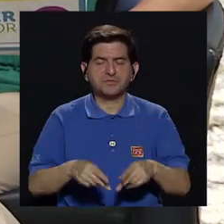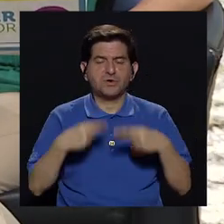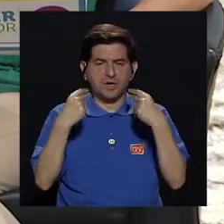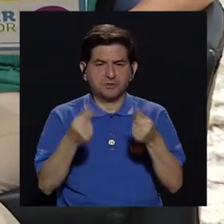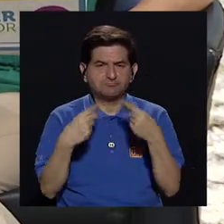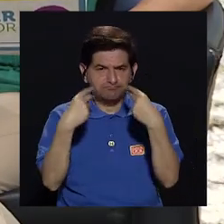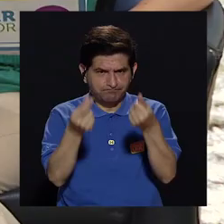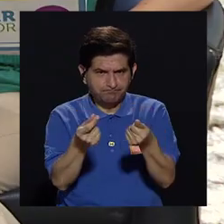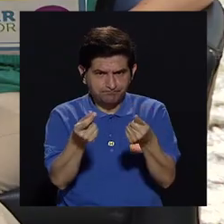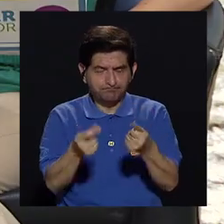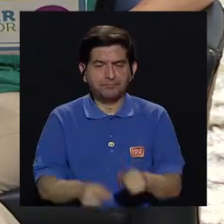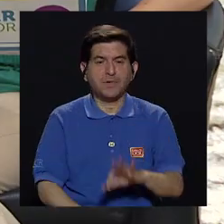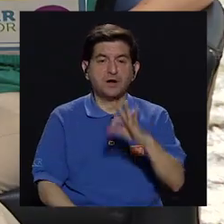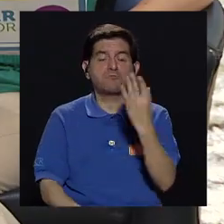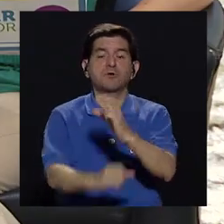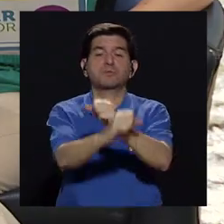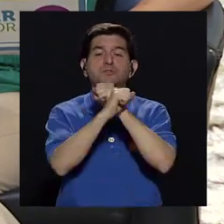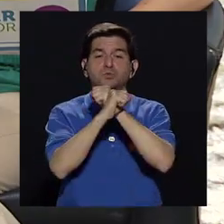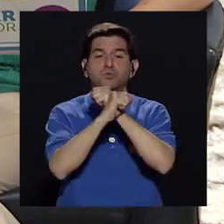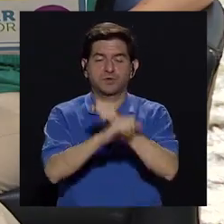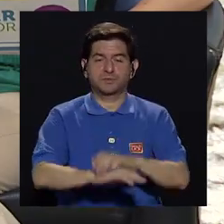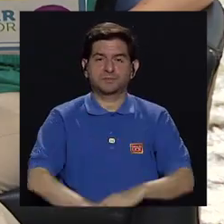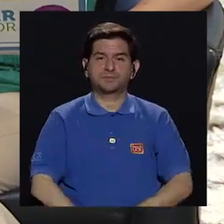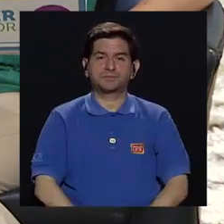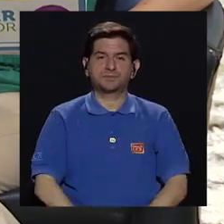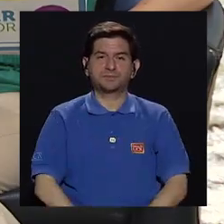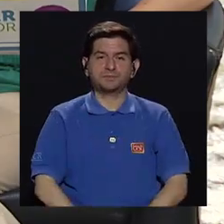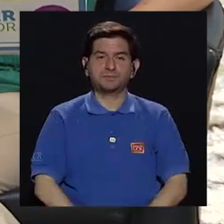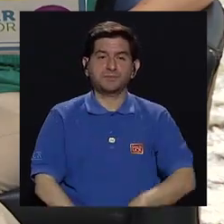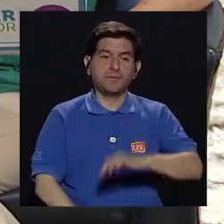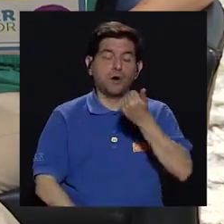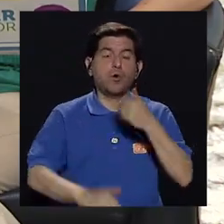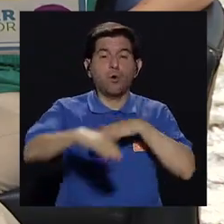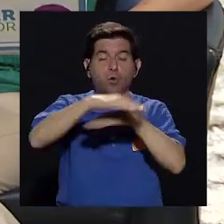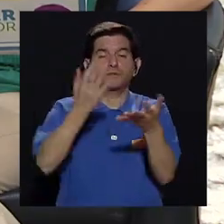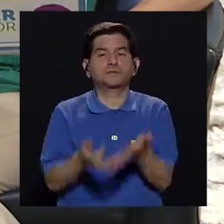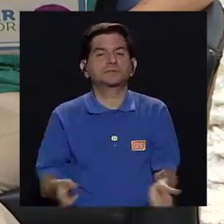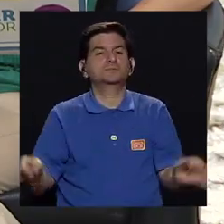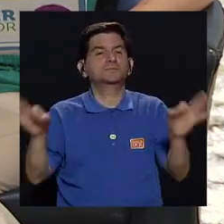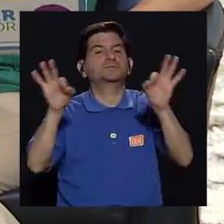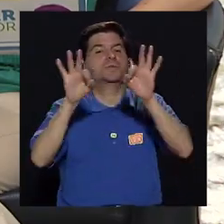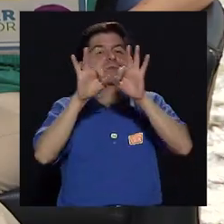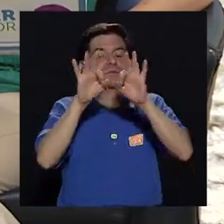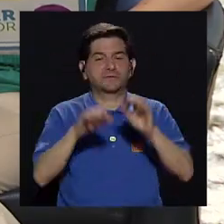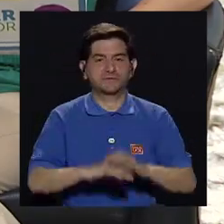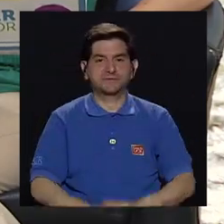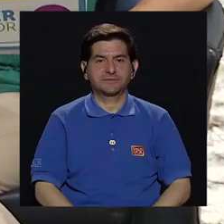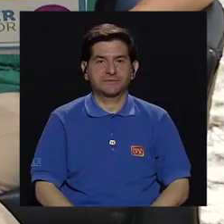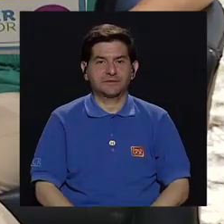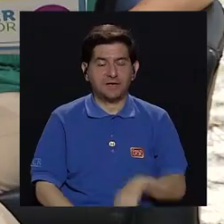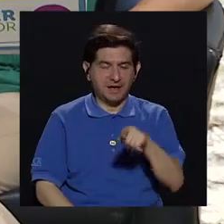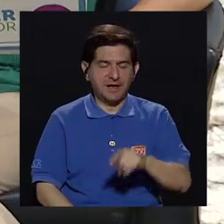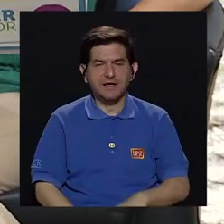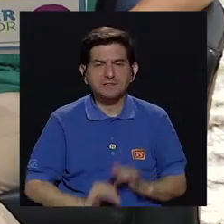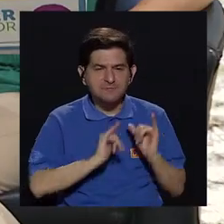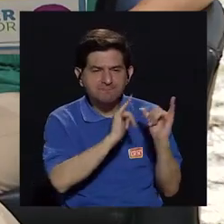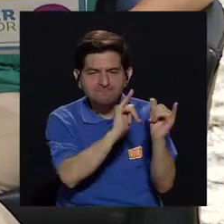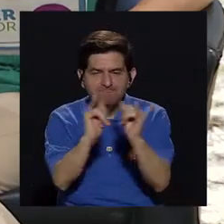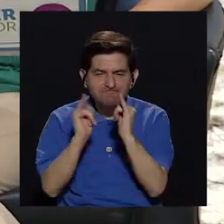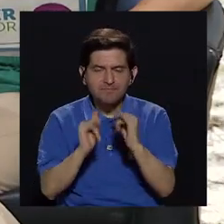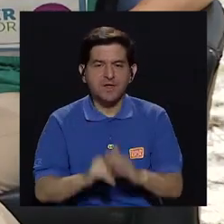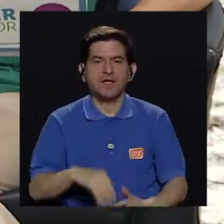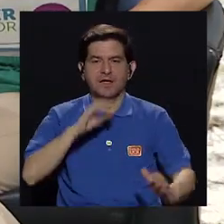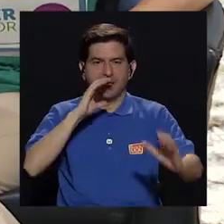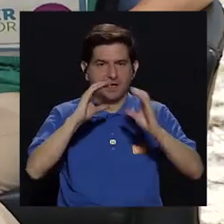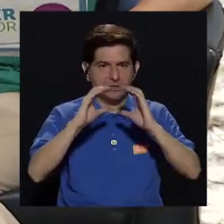forma ágil y segura. Y otro pilar fundamental es la estandarización, que es